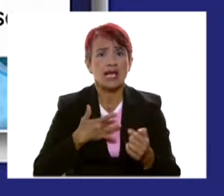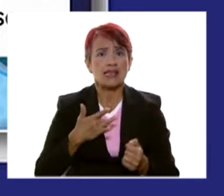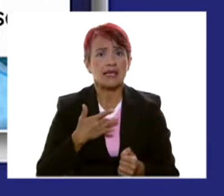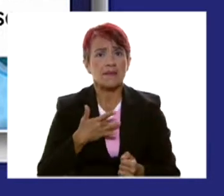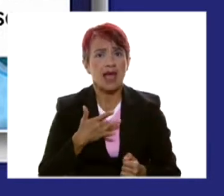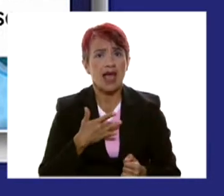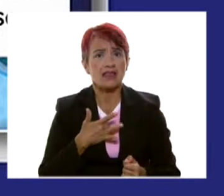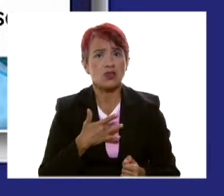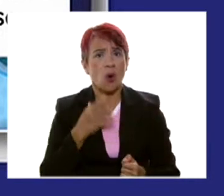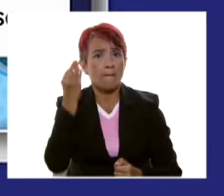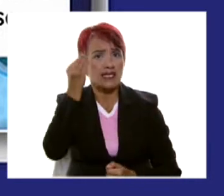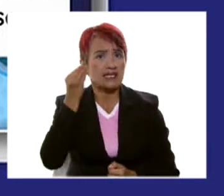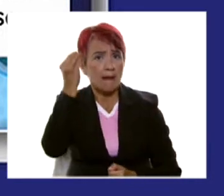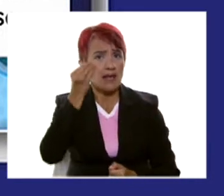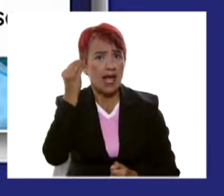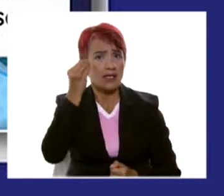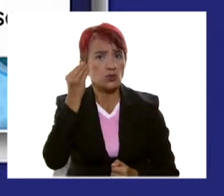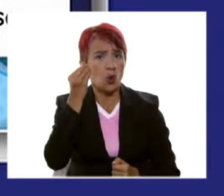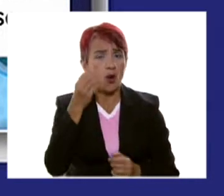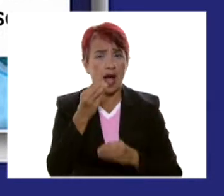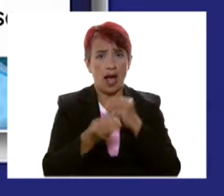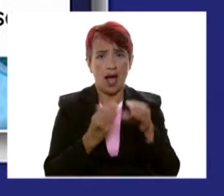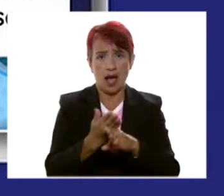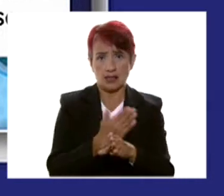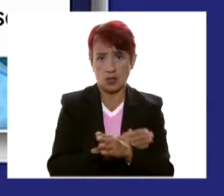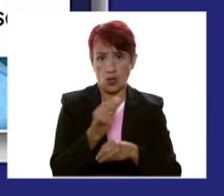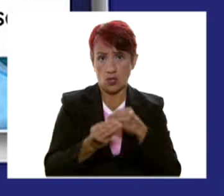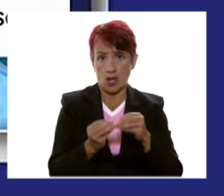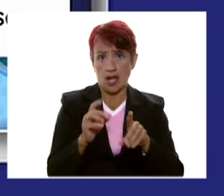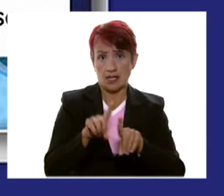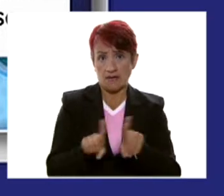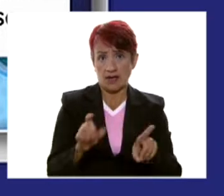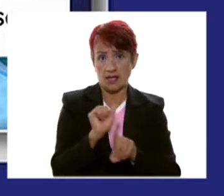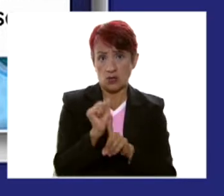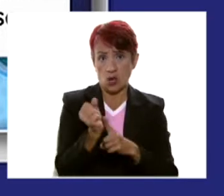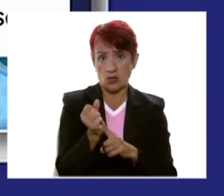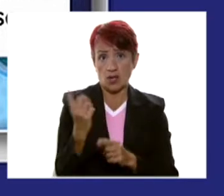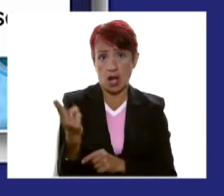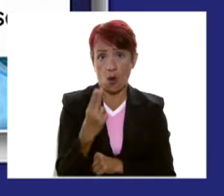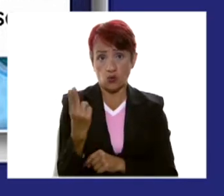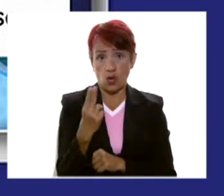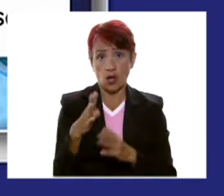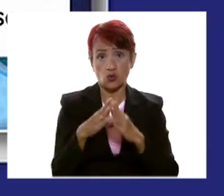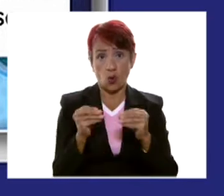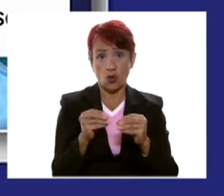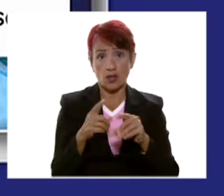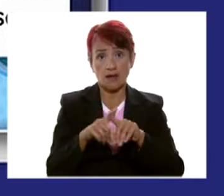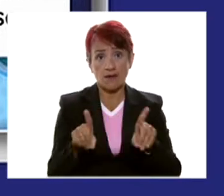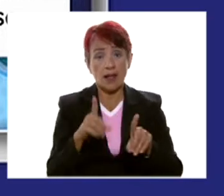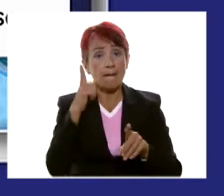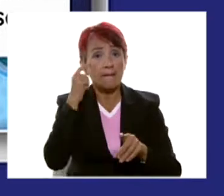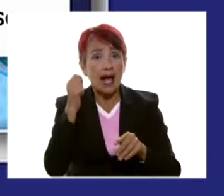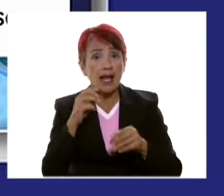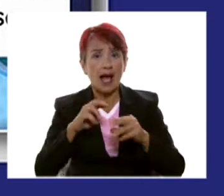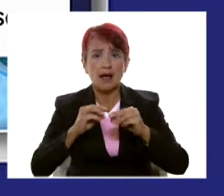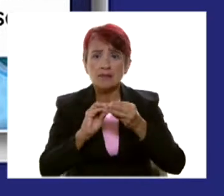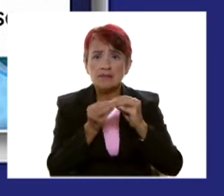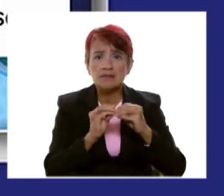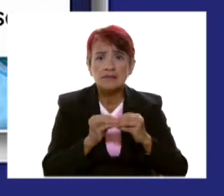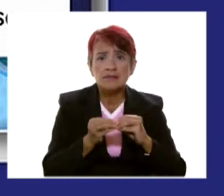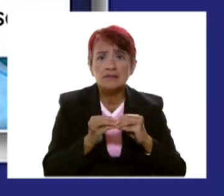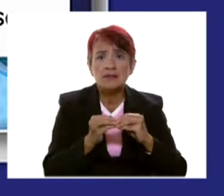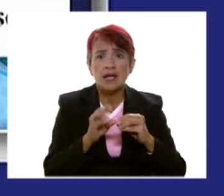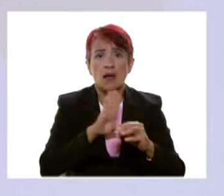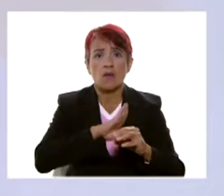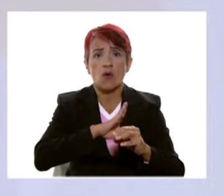sentimientos o pensamientos personales frente a un hecho. En ambas situaciones estamos utilizando hechos y opiniones para construir